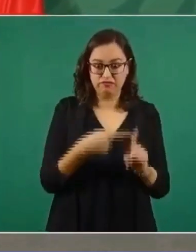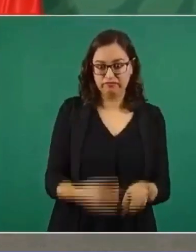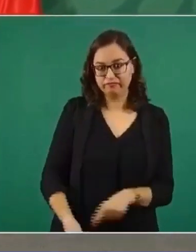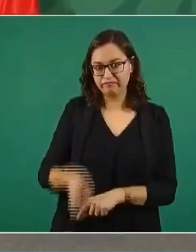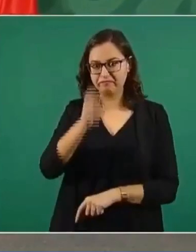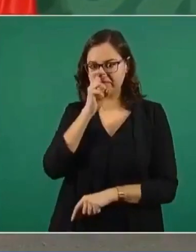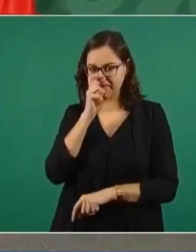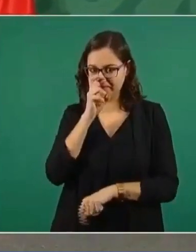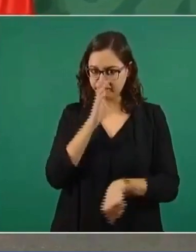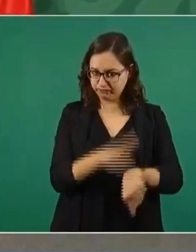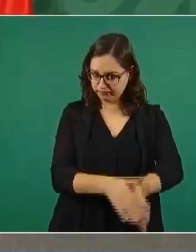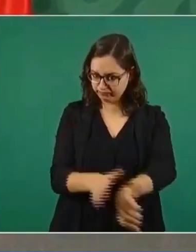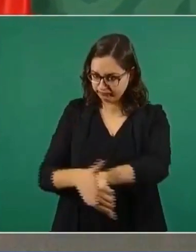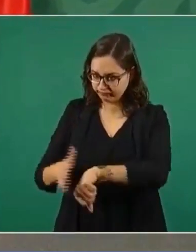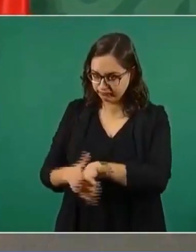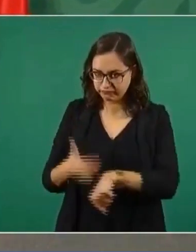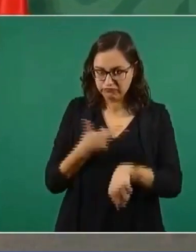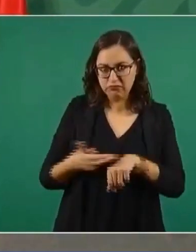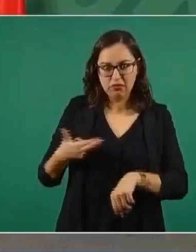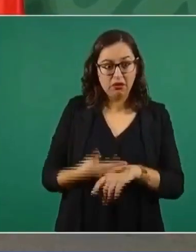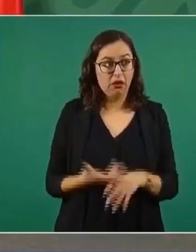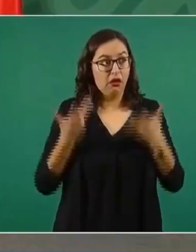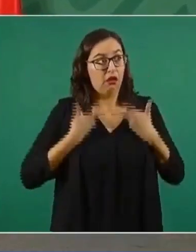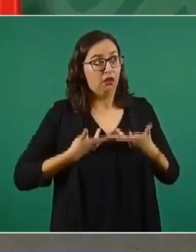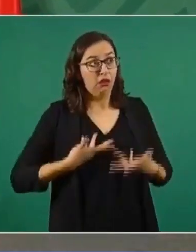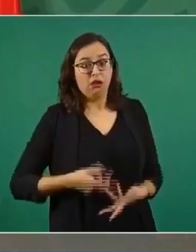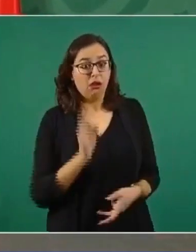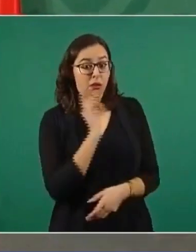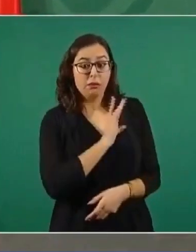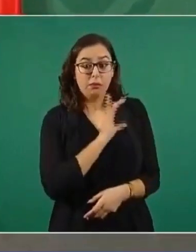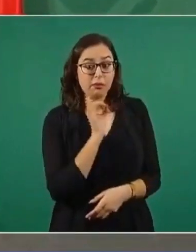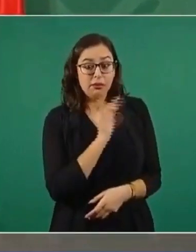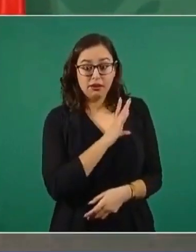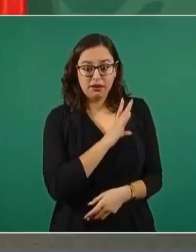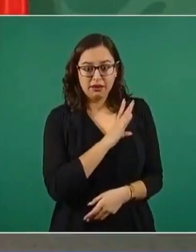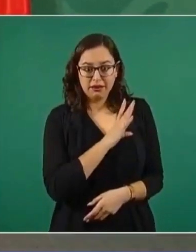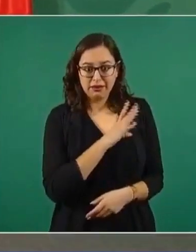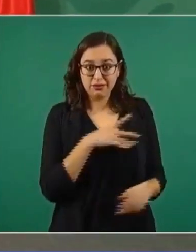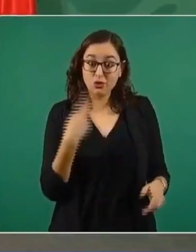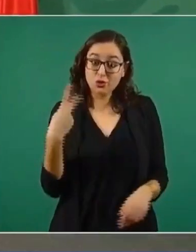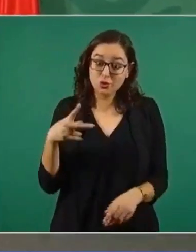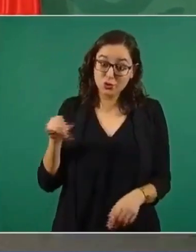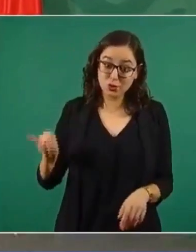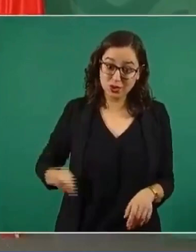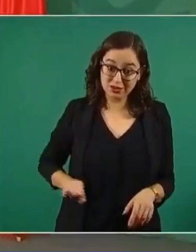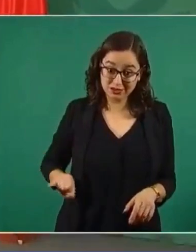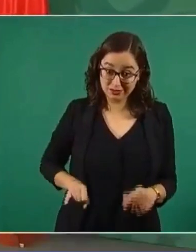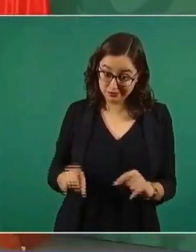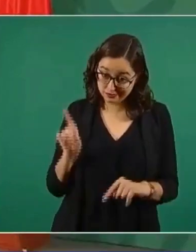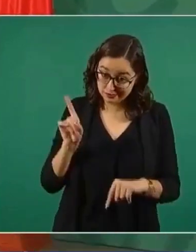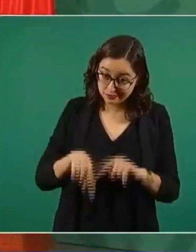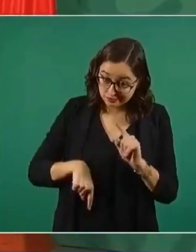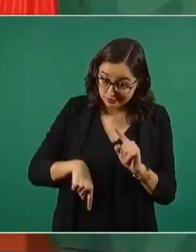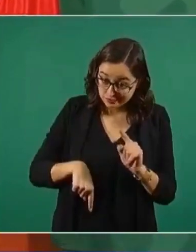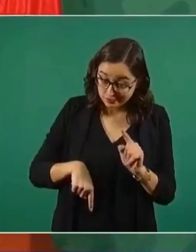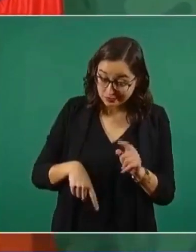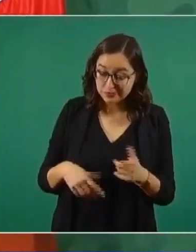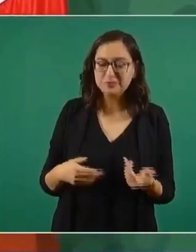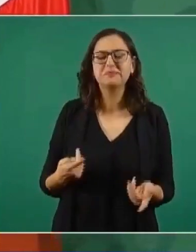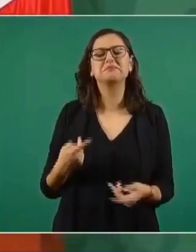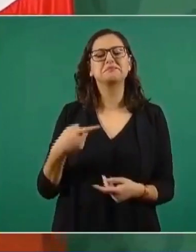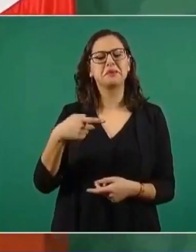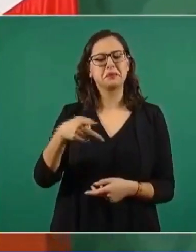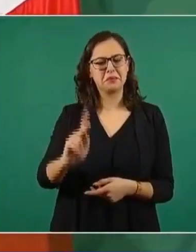pues ellos se sienten afectados en sus intereses. De todas maneras, vamos